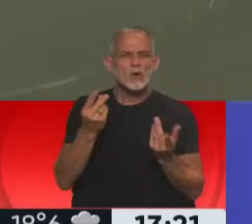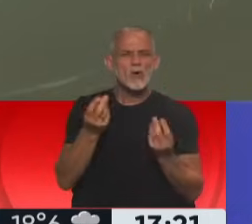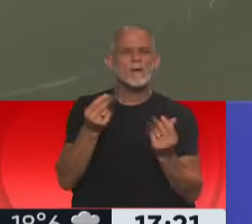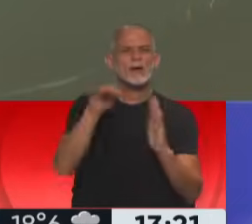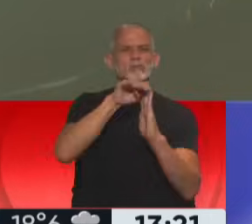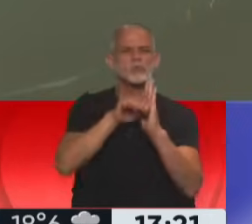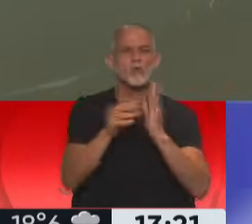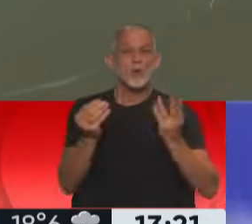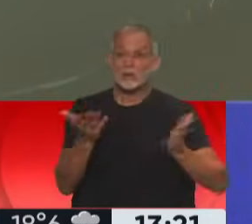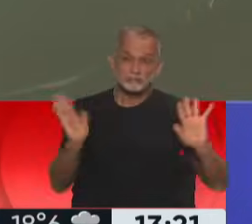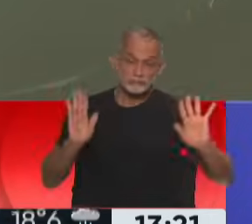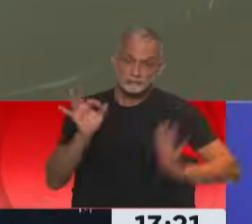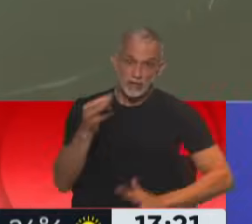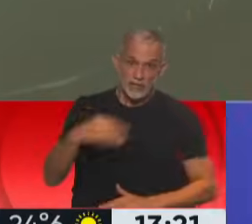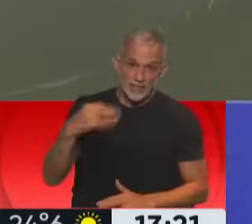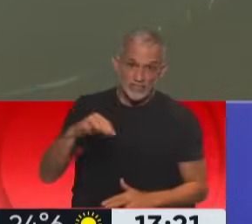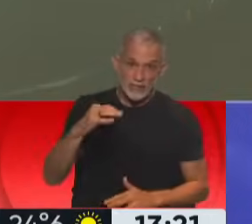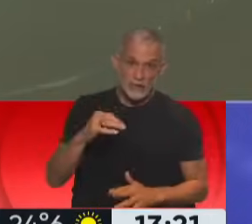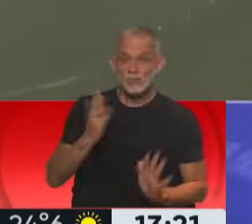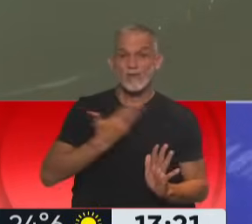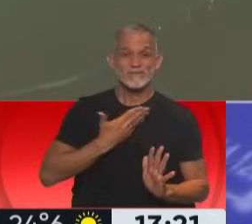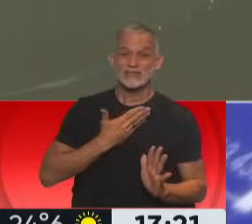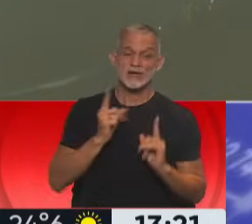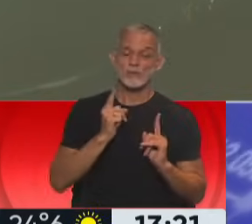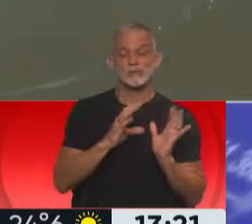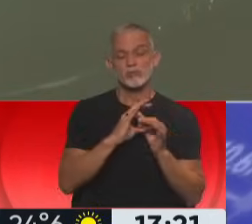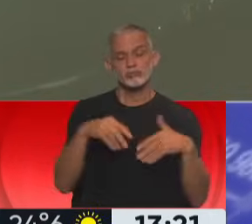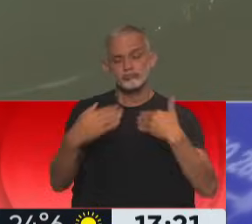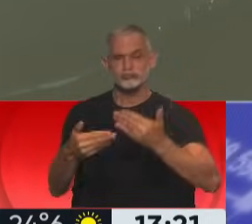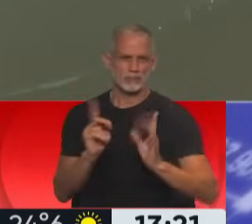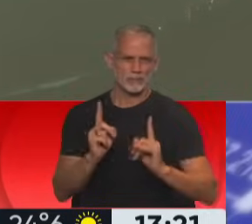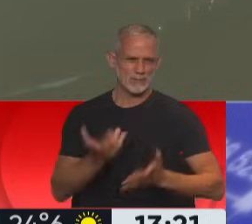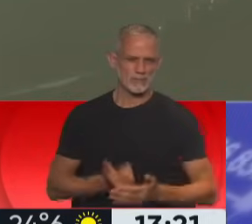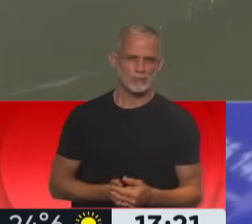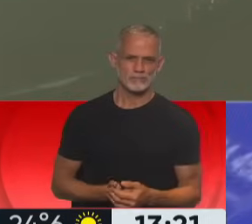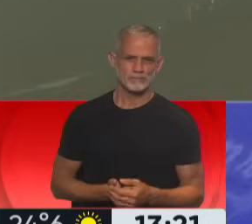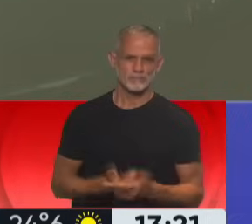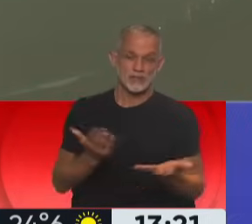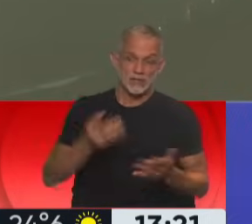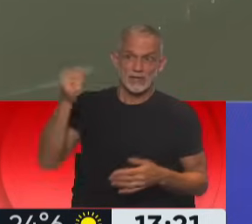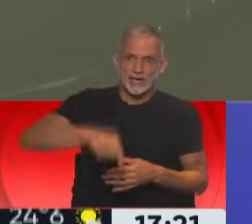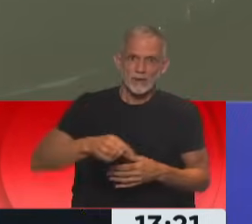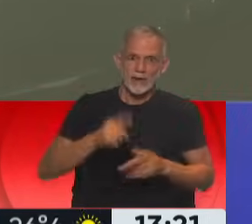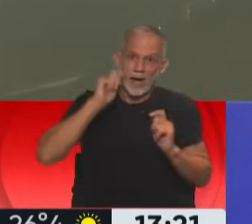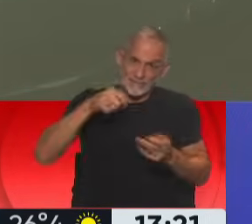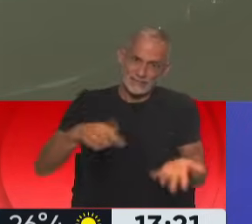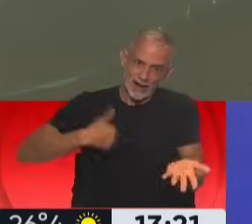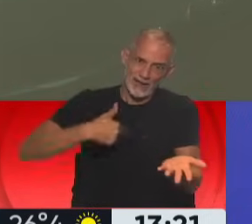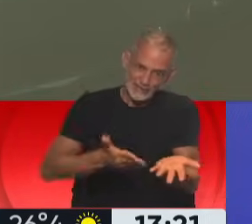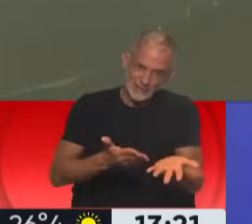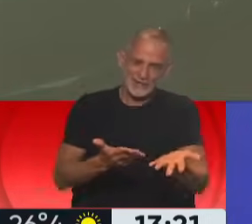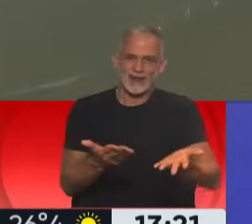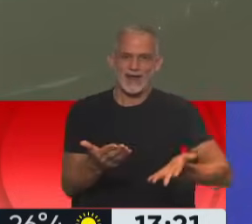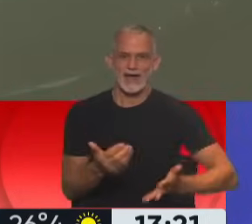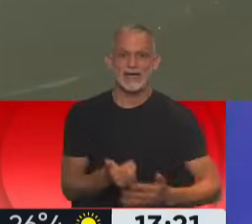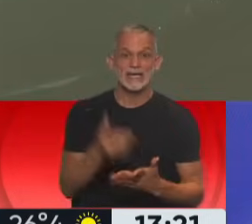valores? No, que sea los caminos como los tenía el Papa Francisco y bueno, que venga a visitarnos y